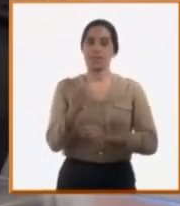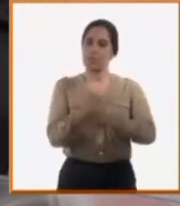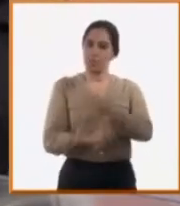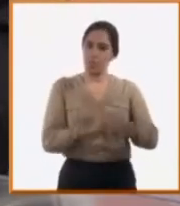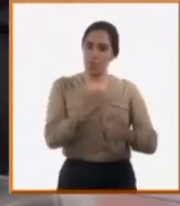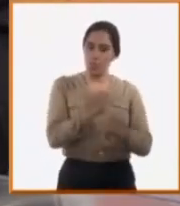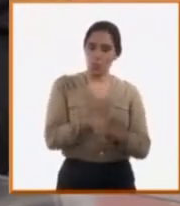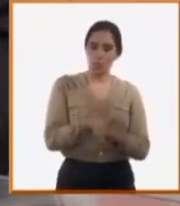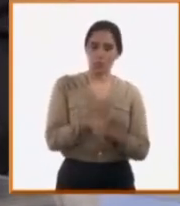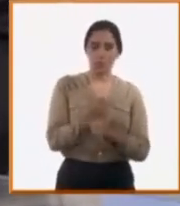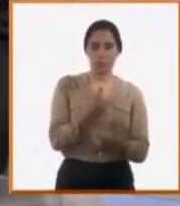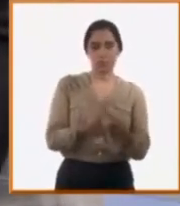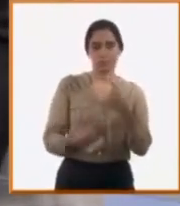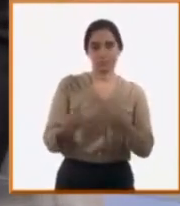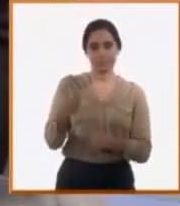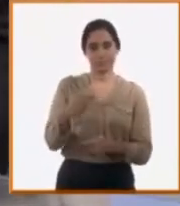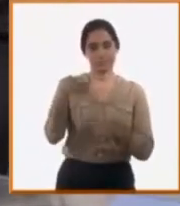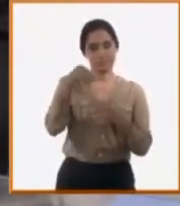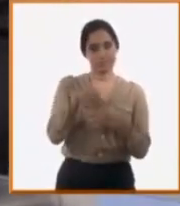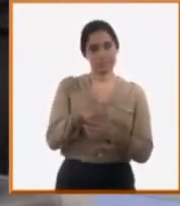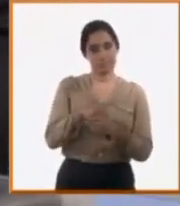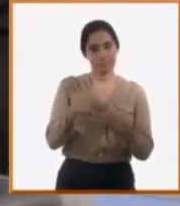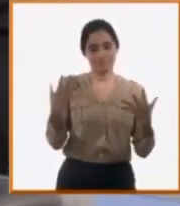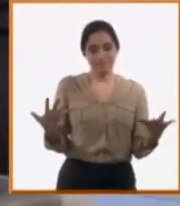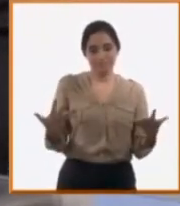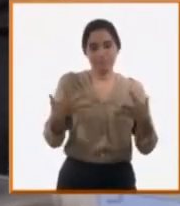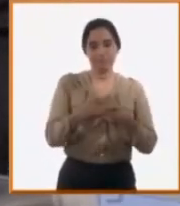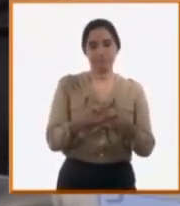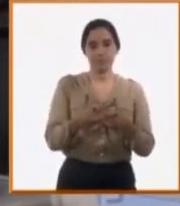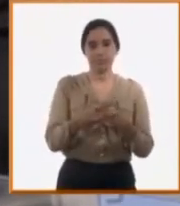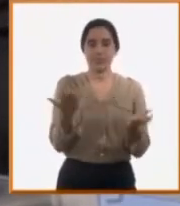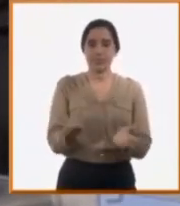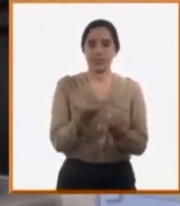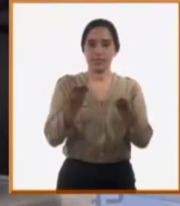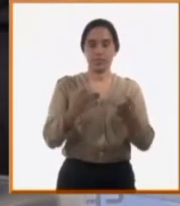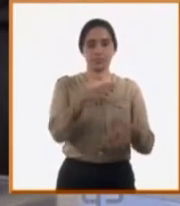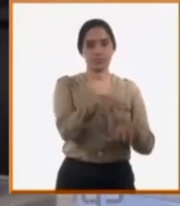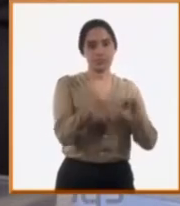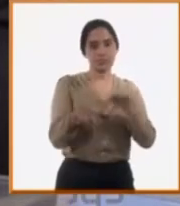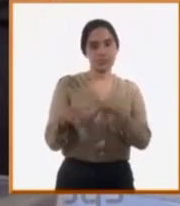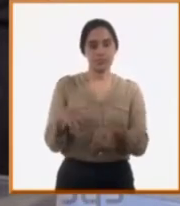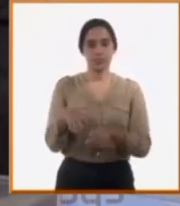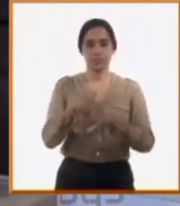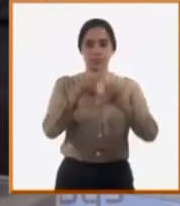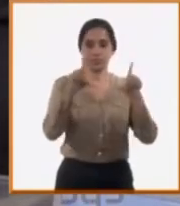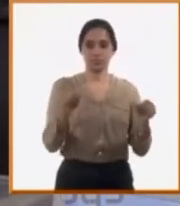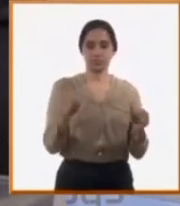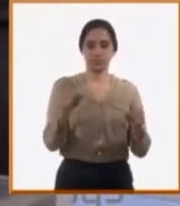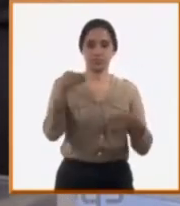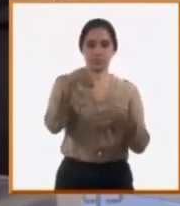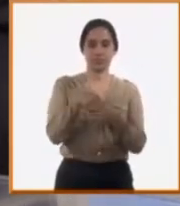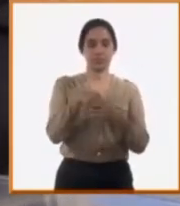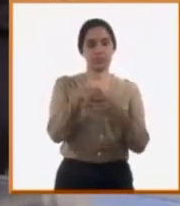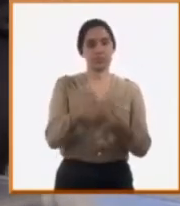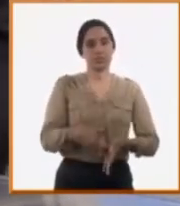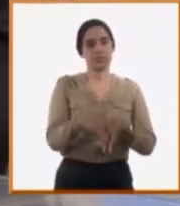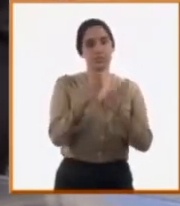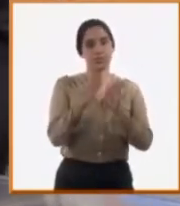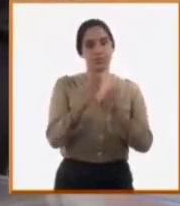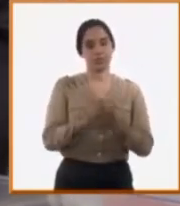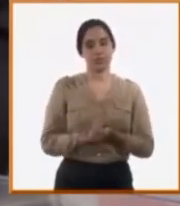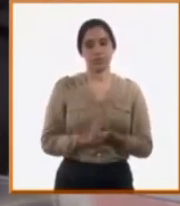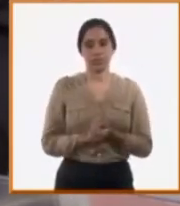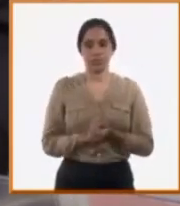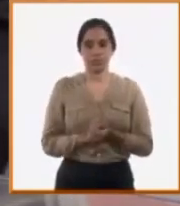pertinentes y que tributan más directamente al desarrollo de los territorios el desarrollo de nuestras instituciones y efectivamente